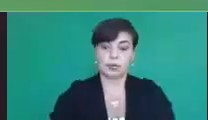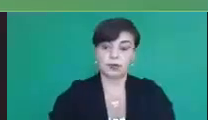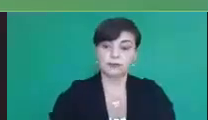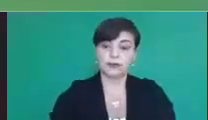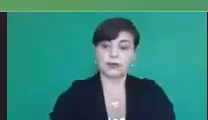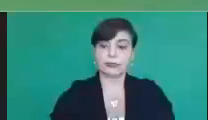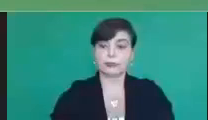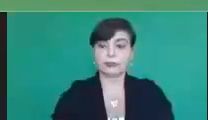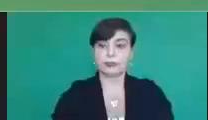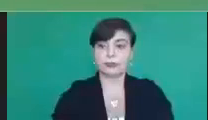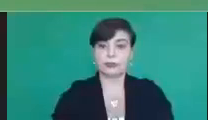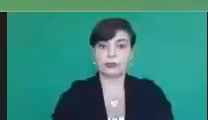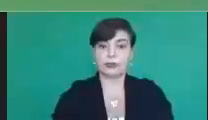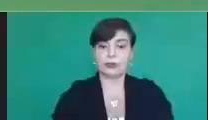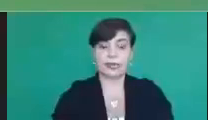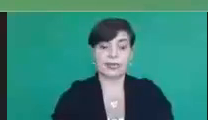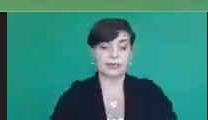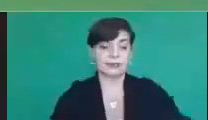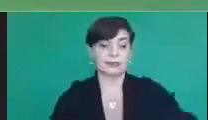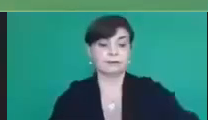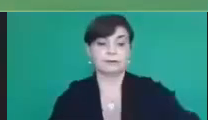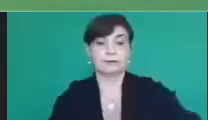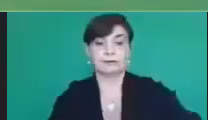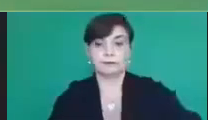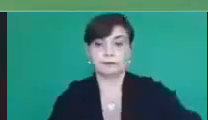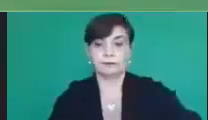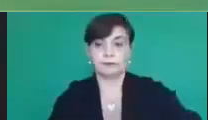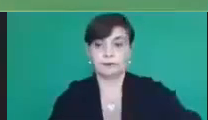fue que sus colegas